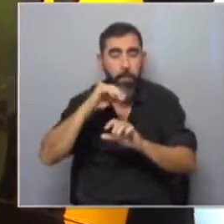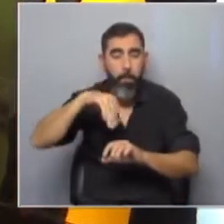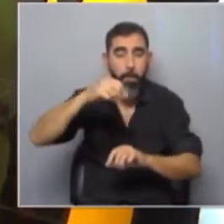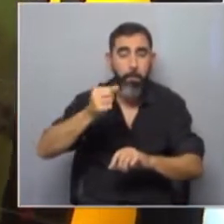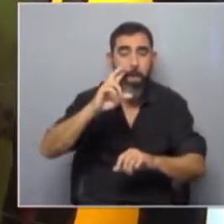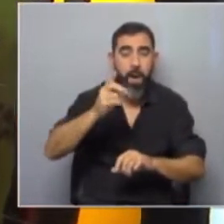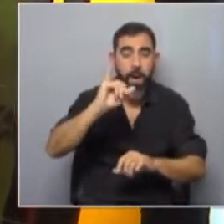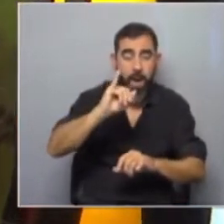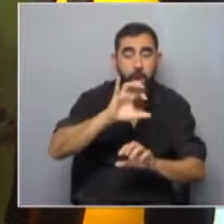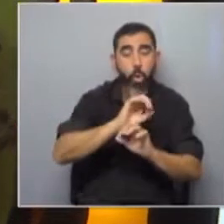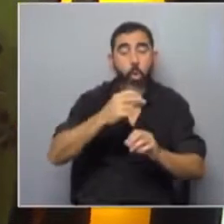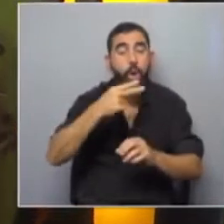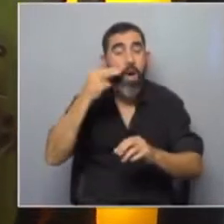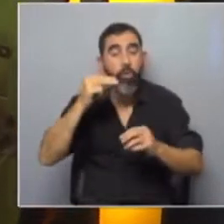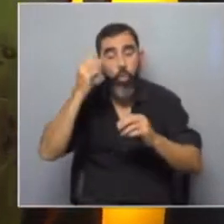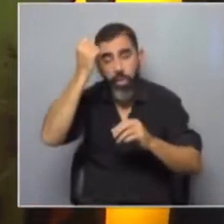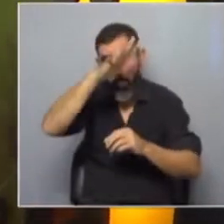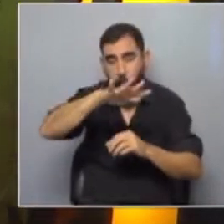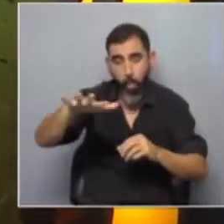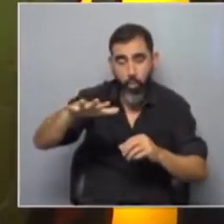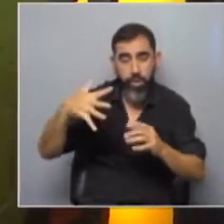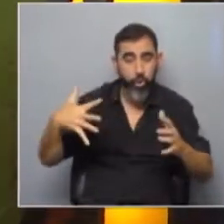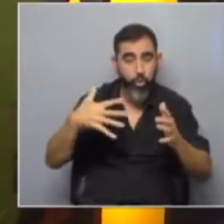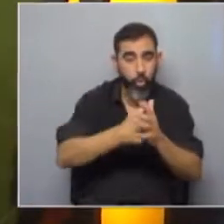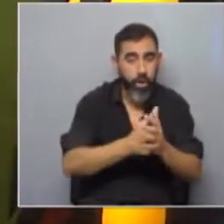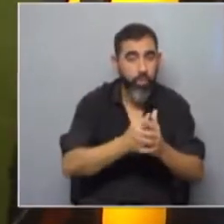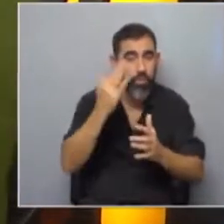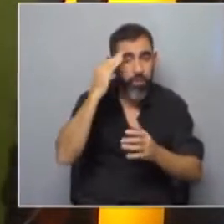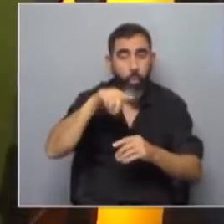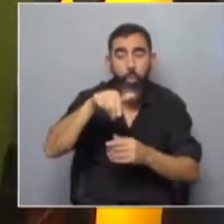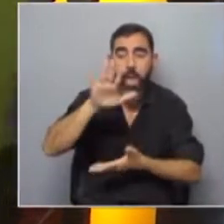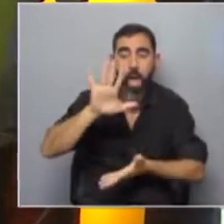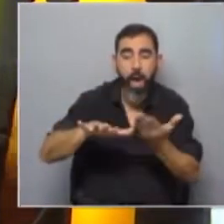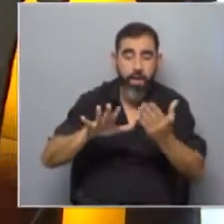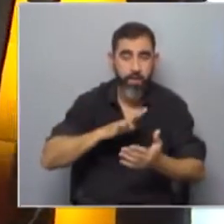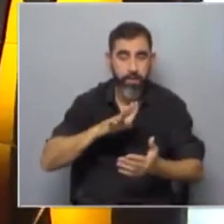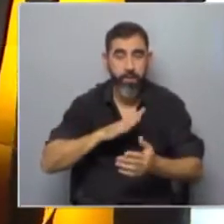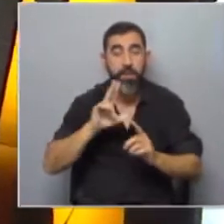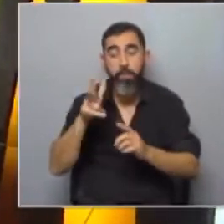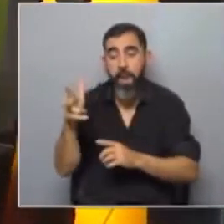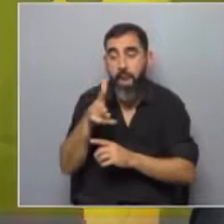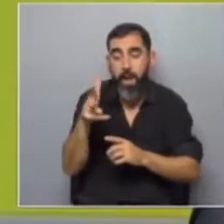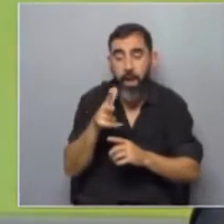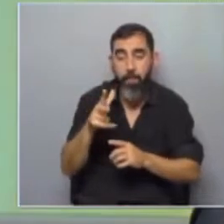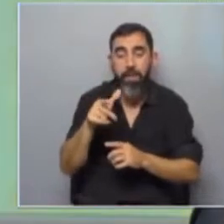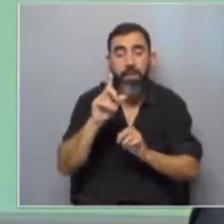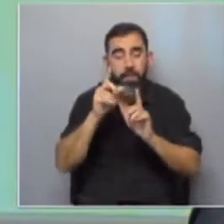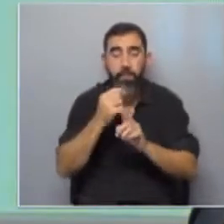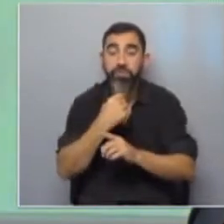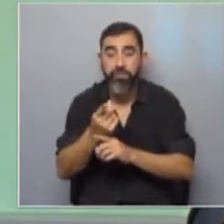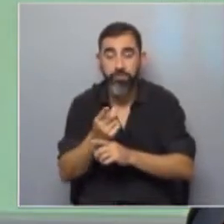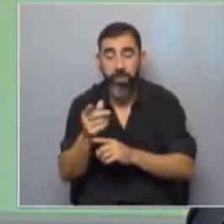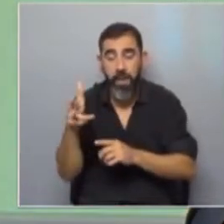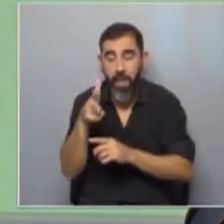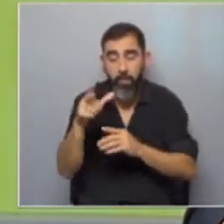animales atropellados también, y eso también tiene que ver con, por un lado, que es posible que haya más animales, pero que también que la gente los ve